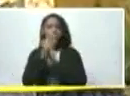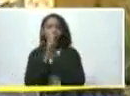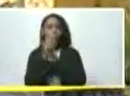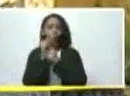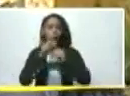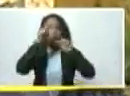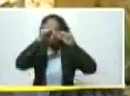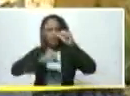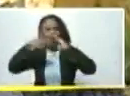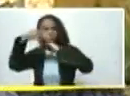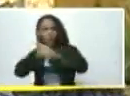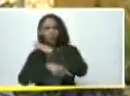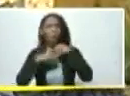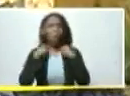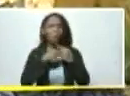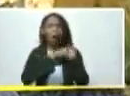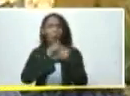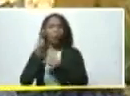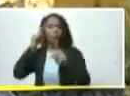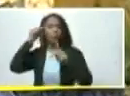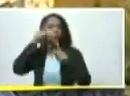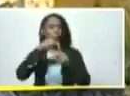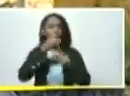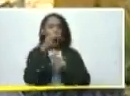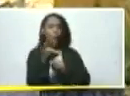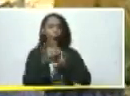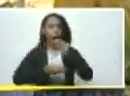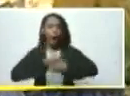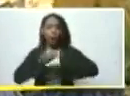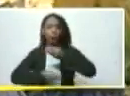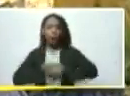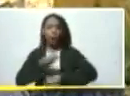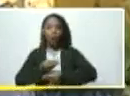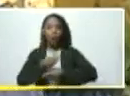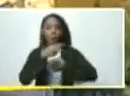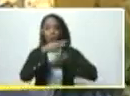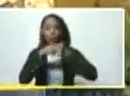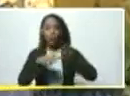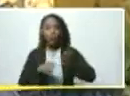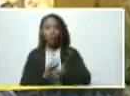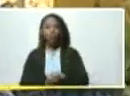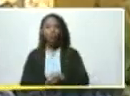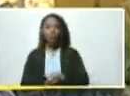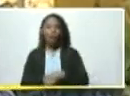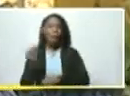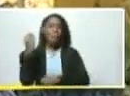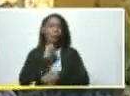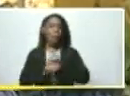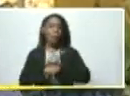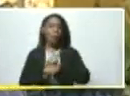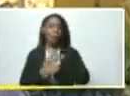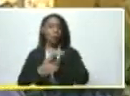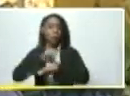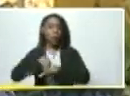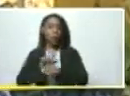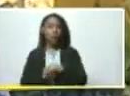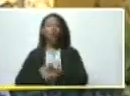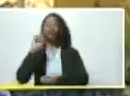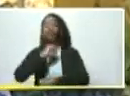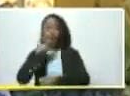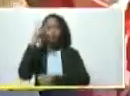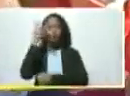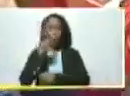revisión a fondo para que esa meta que usted se ha trazado se materialice más pronto que tarde, mi comandante jefe. Y sí lo vamos a